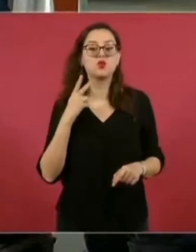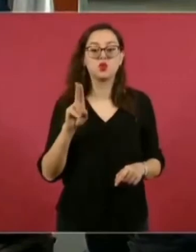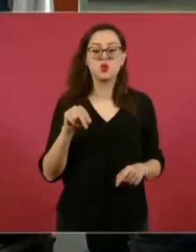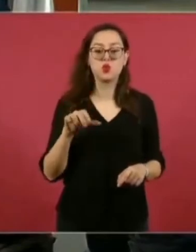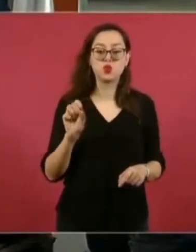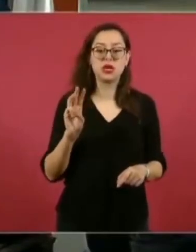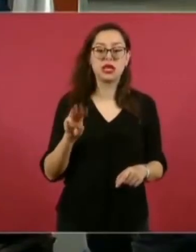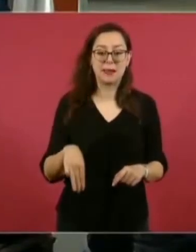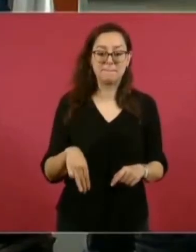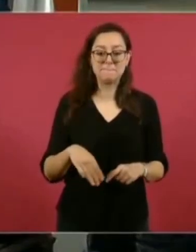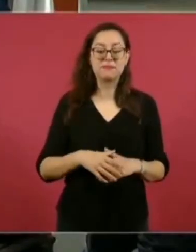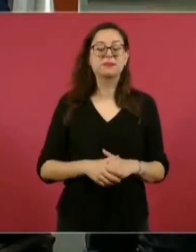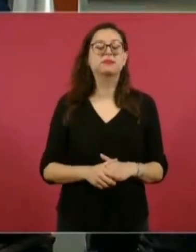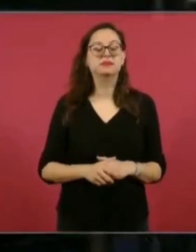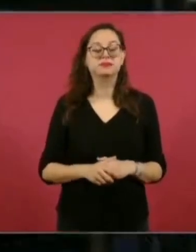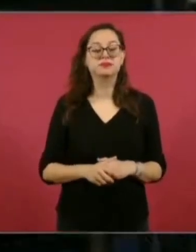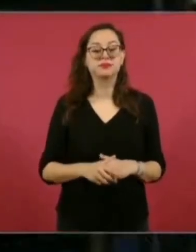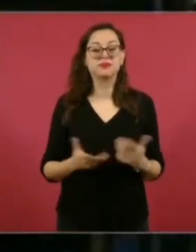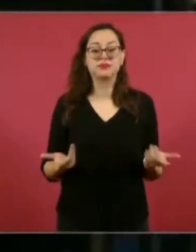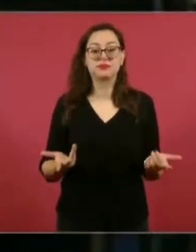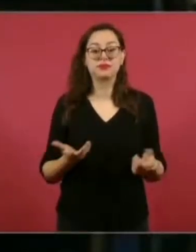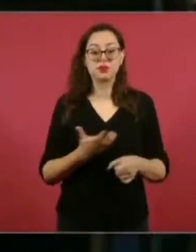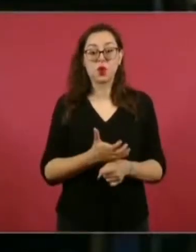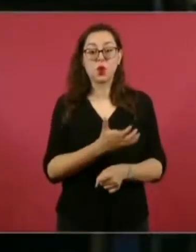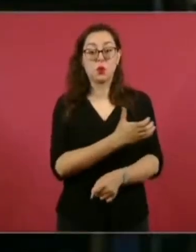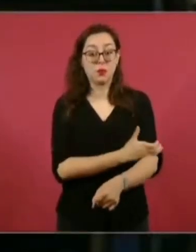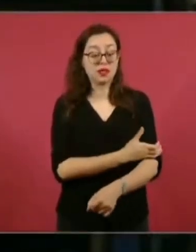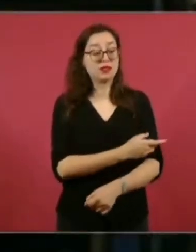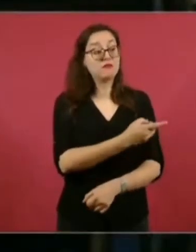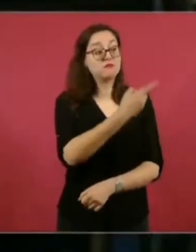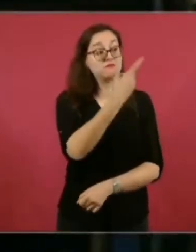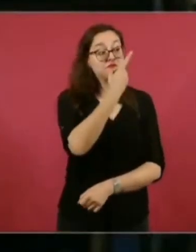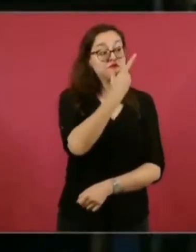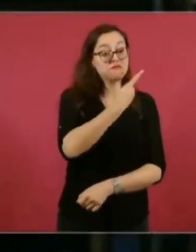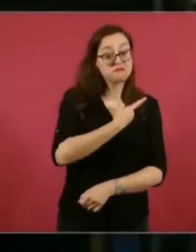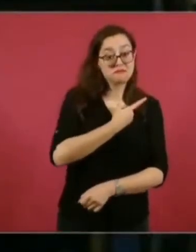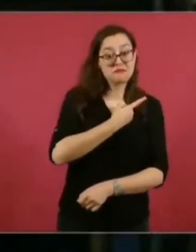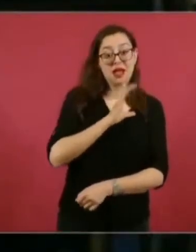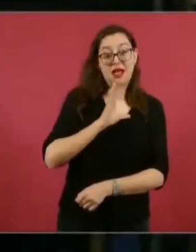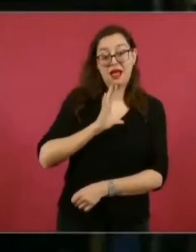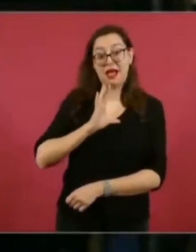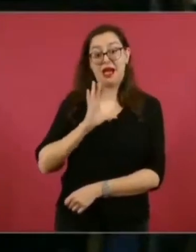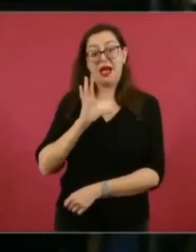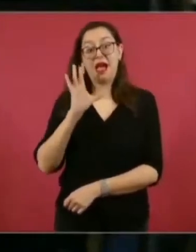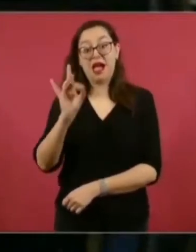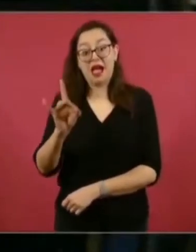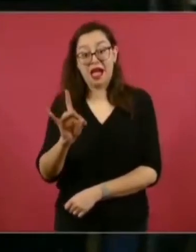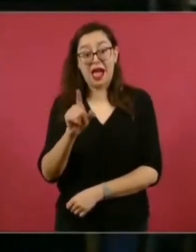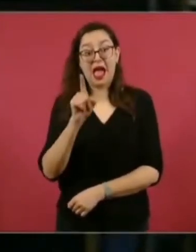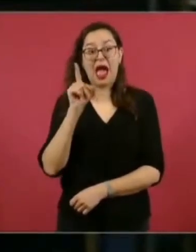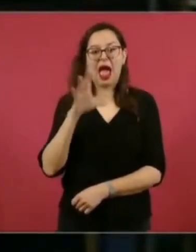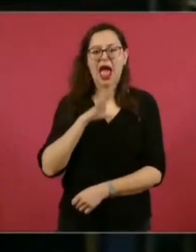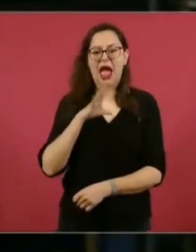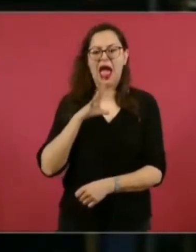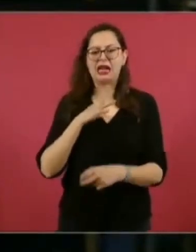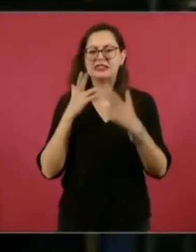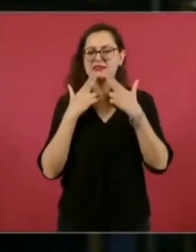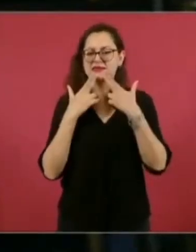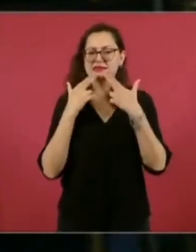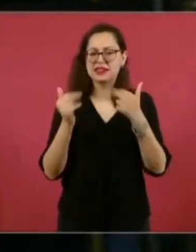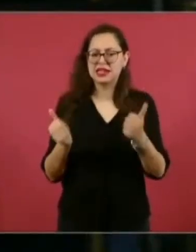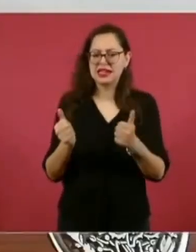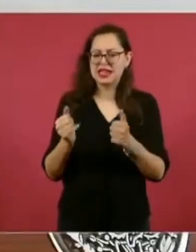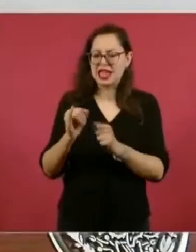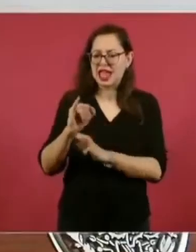estudios. Y me pidieron mis colegas que si algún día nos invita a la finca Genovevo de la O